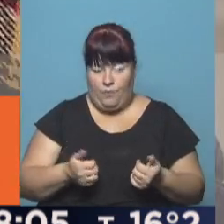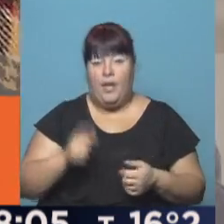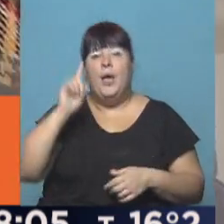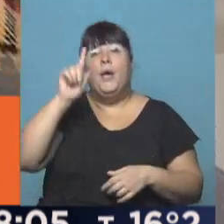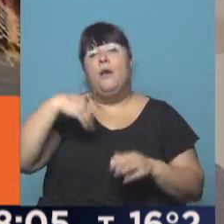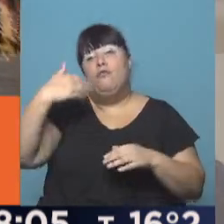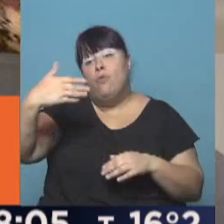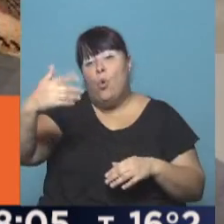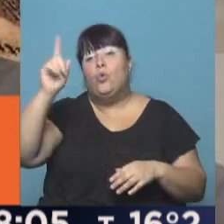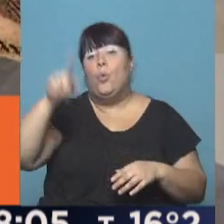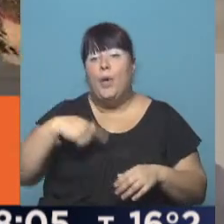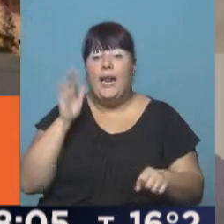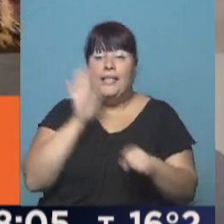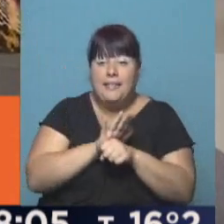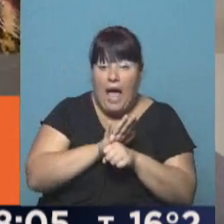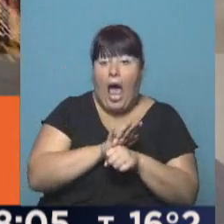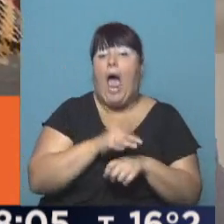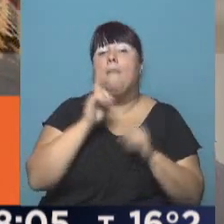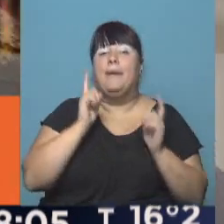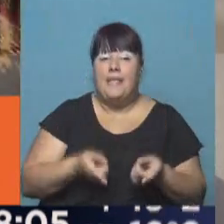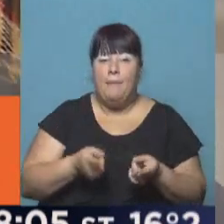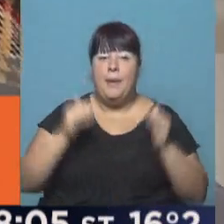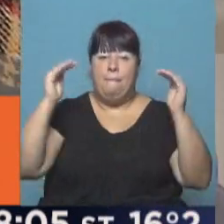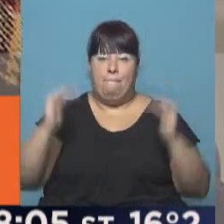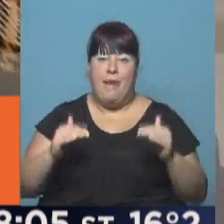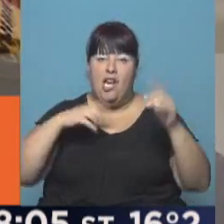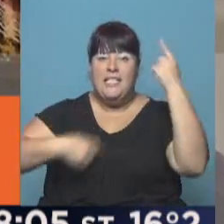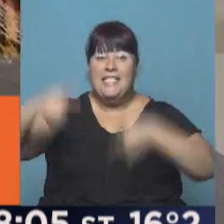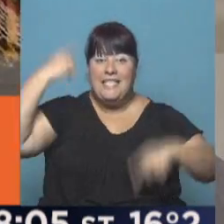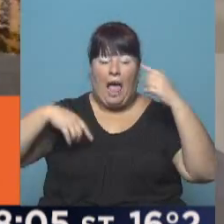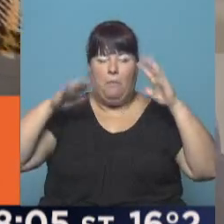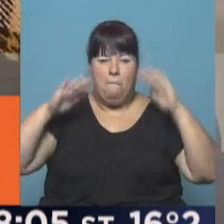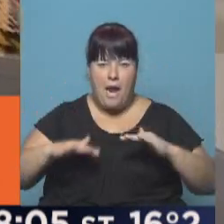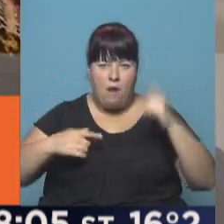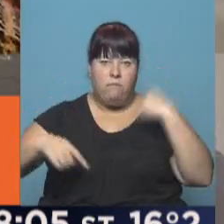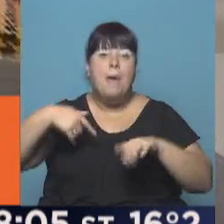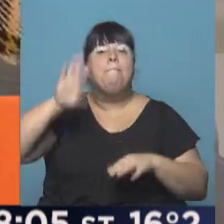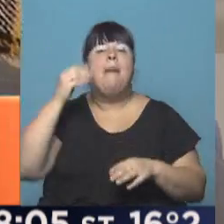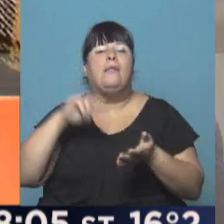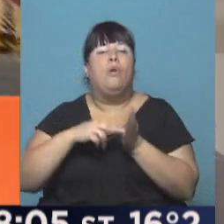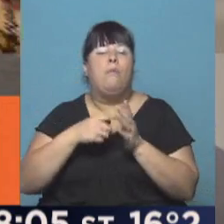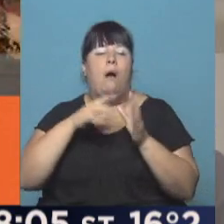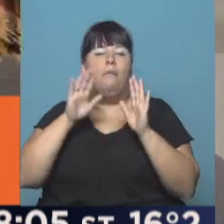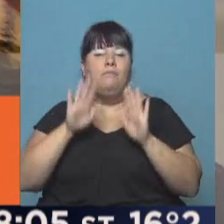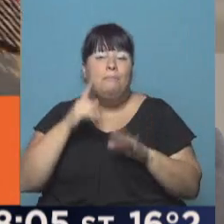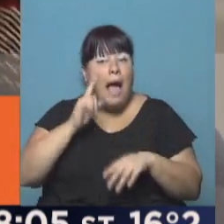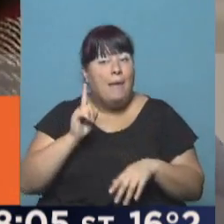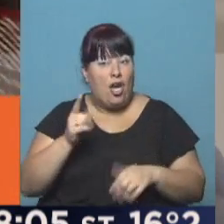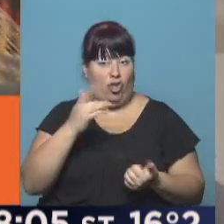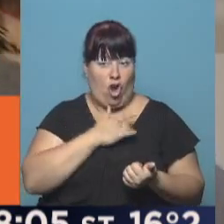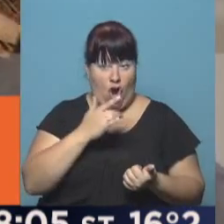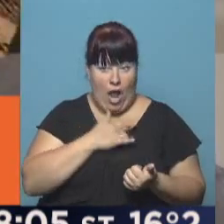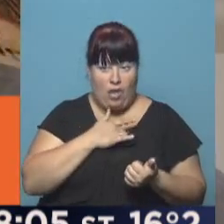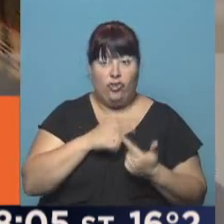a la larga obstrucciones y reducción del flujo de sangre de ciertos órganos, principalmente, digamos, los más riesgosos son el